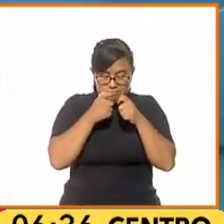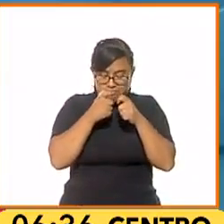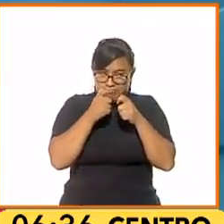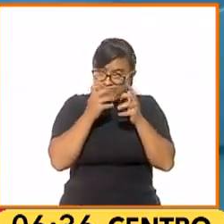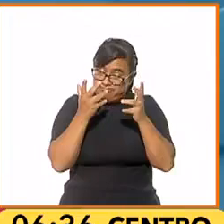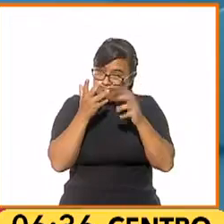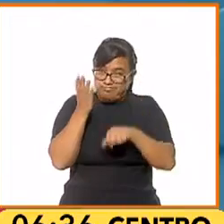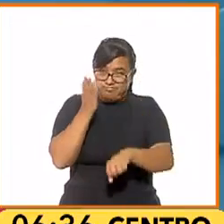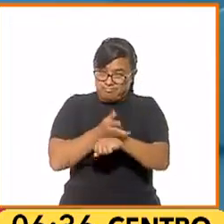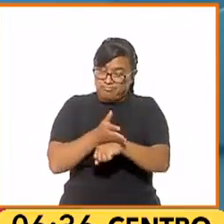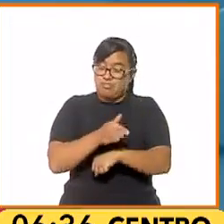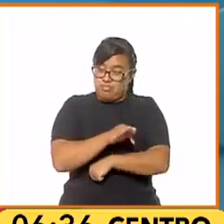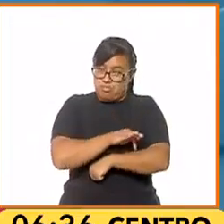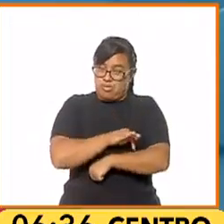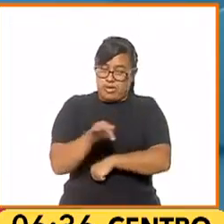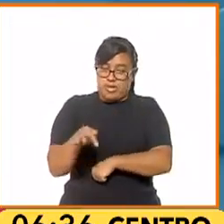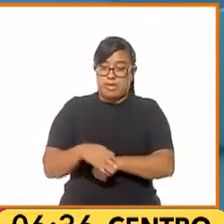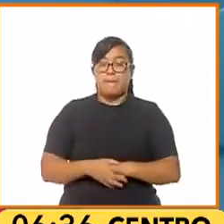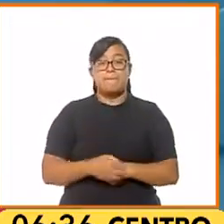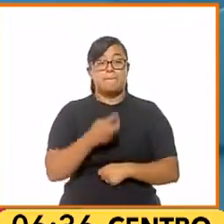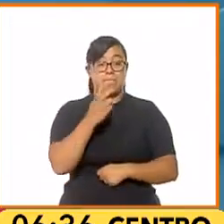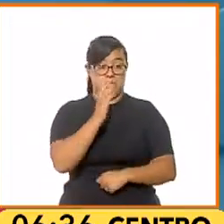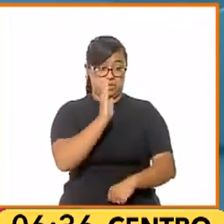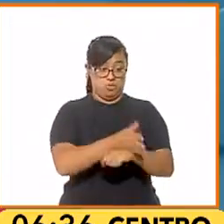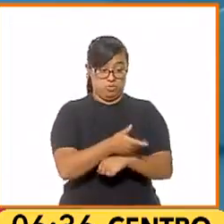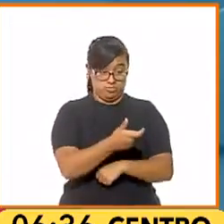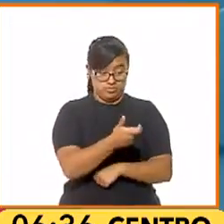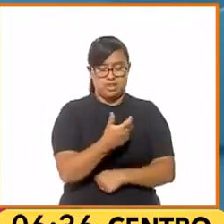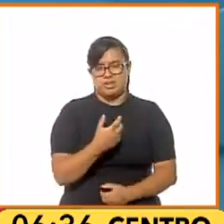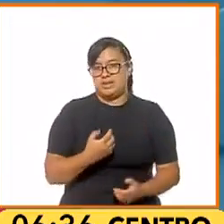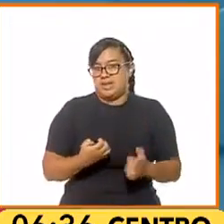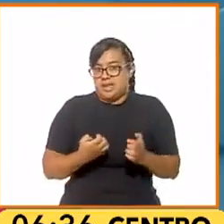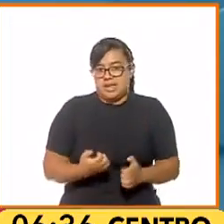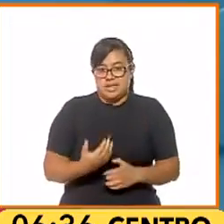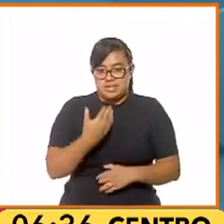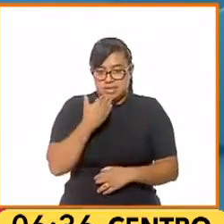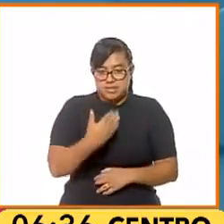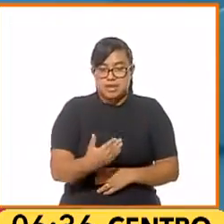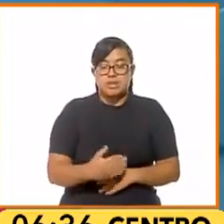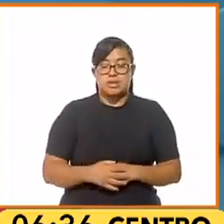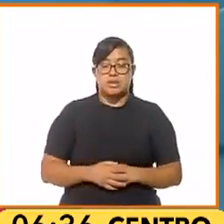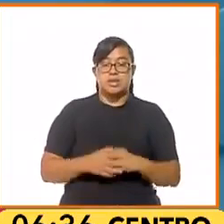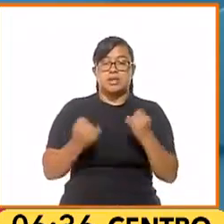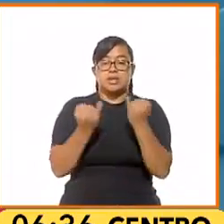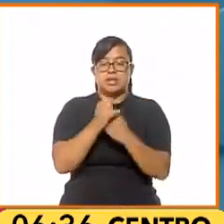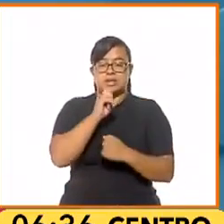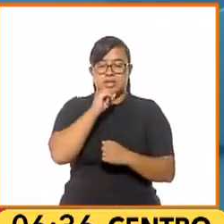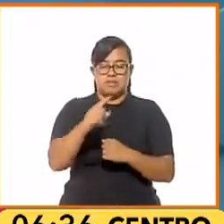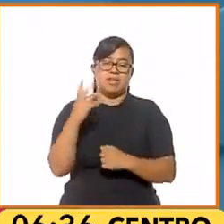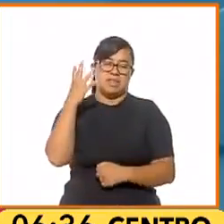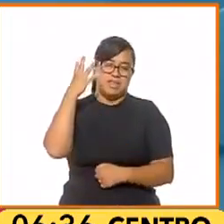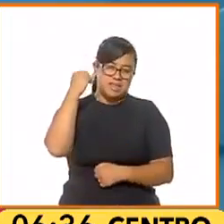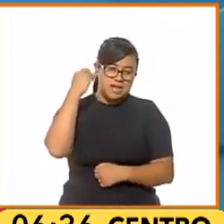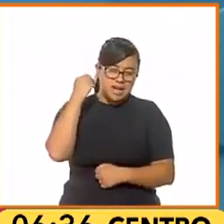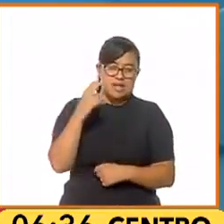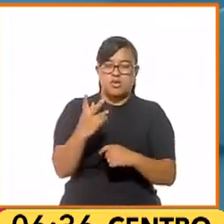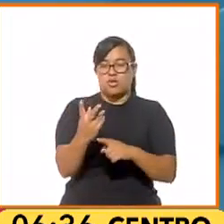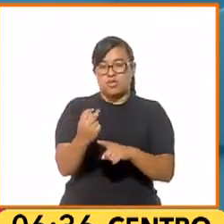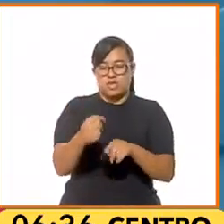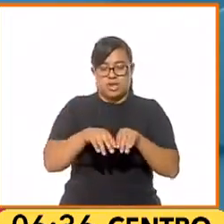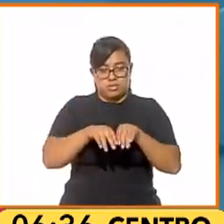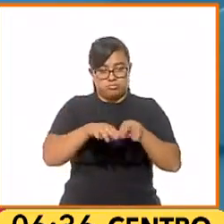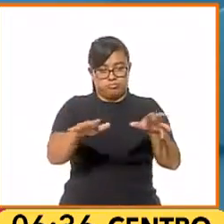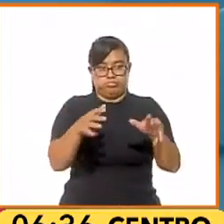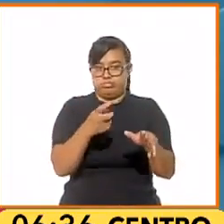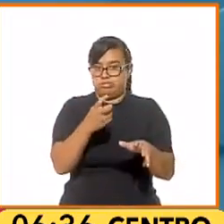que la sanción económica es correcta, está planteada para otros muchos casos en materia de telecomunicaciones y radiodifusión y por